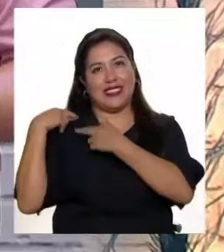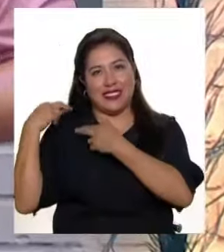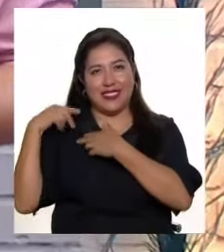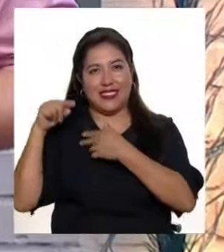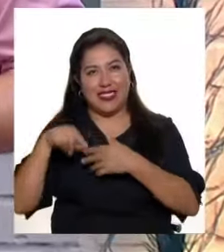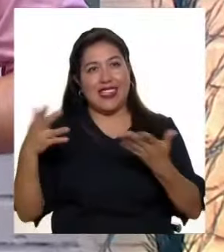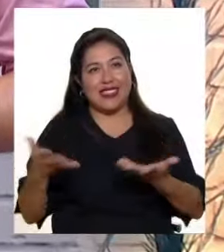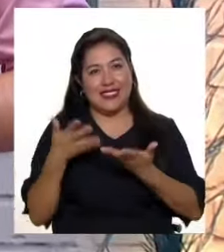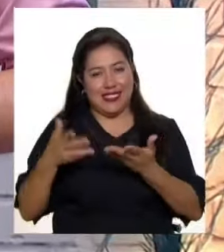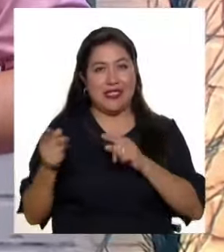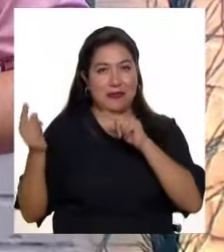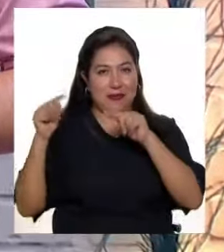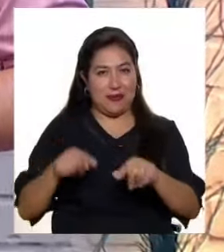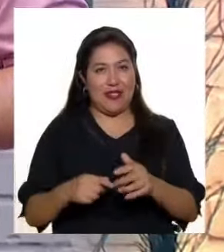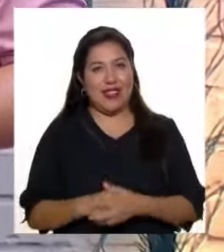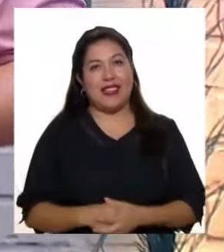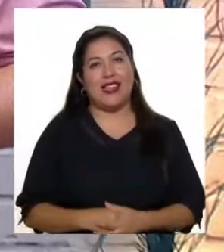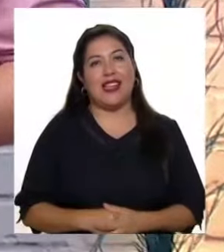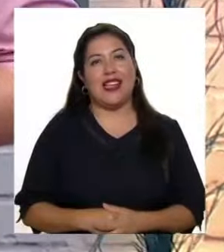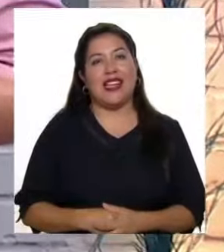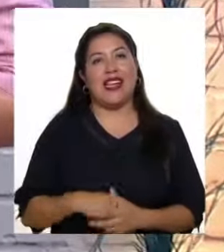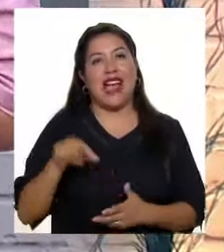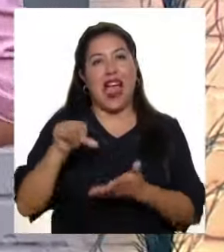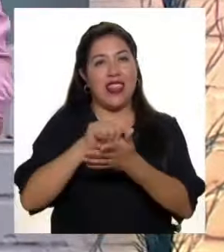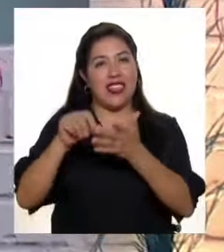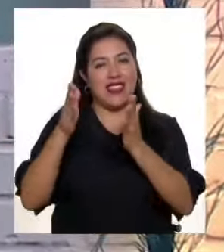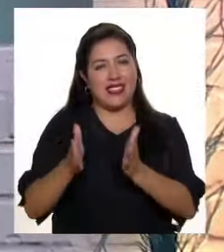Daniela Castañeda, guía y codirectora